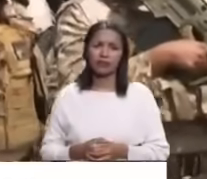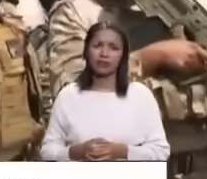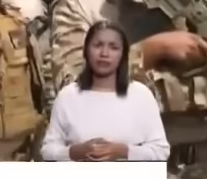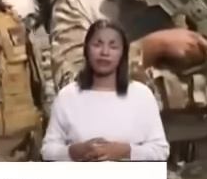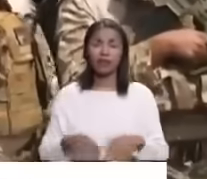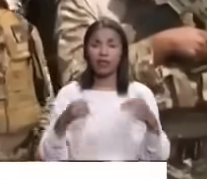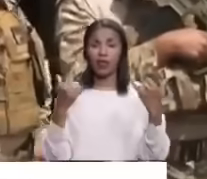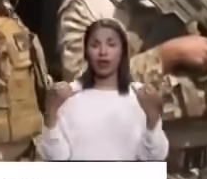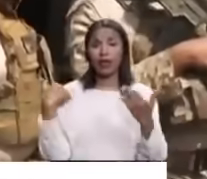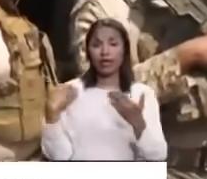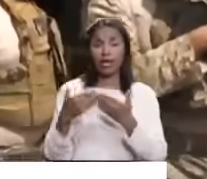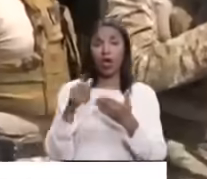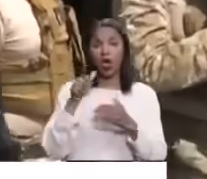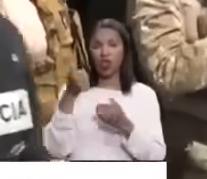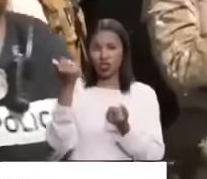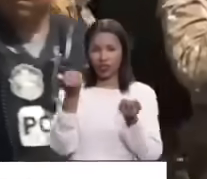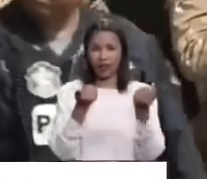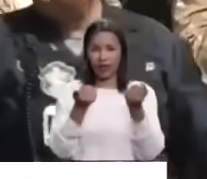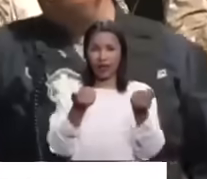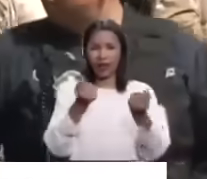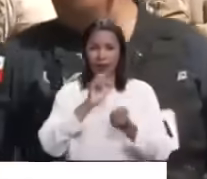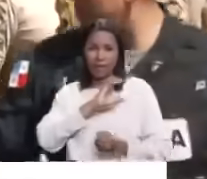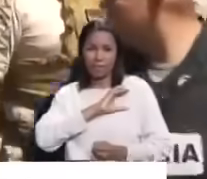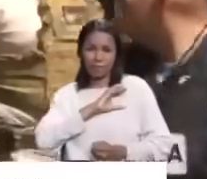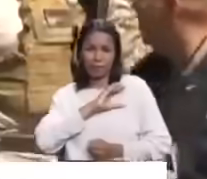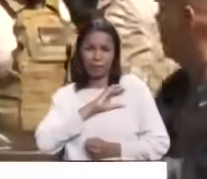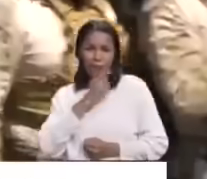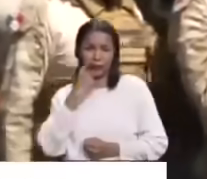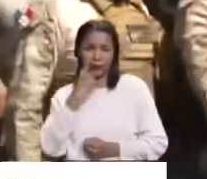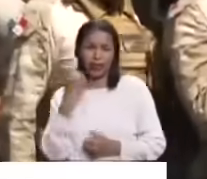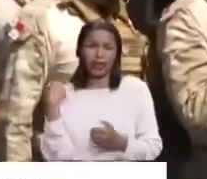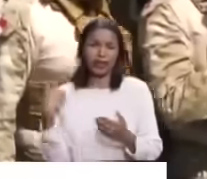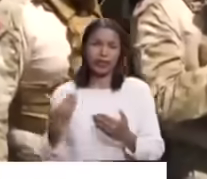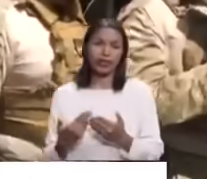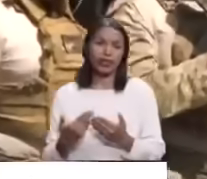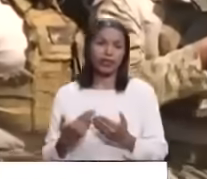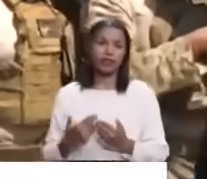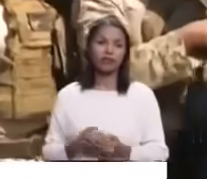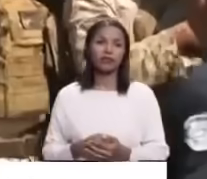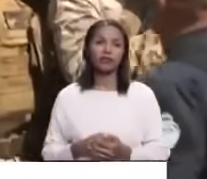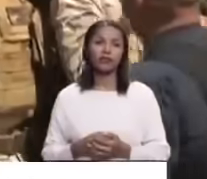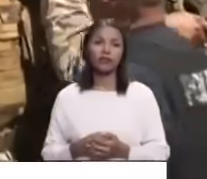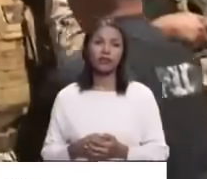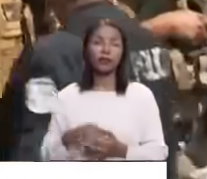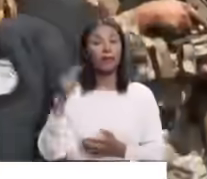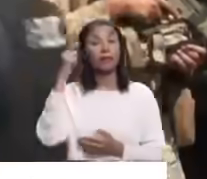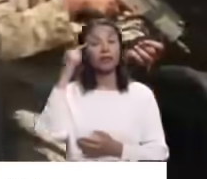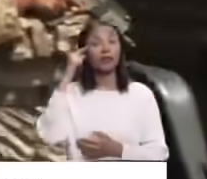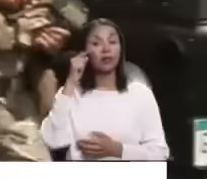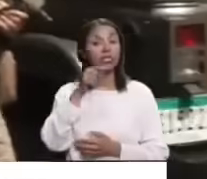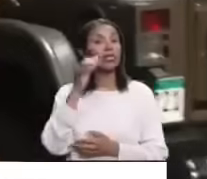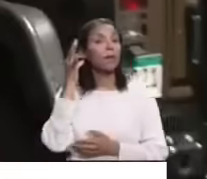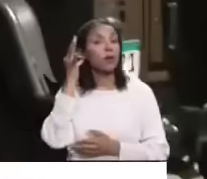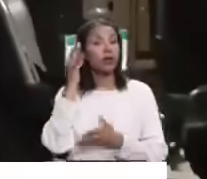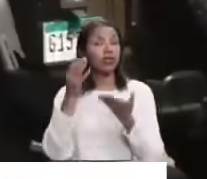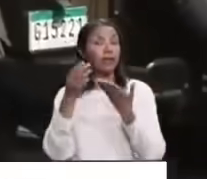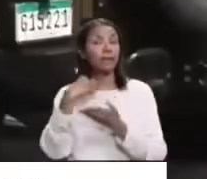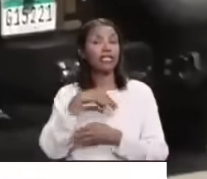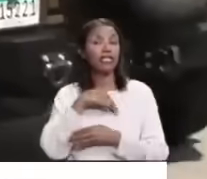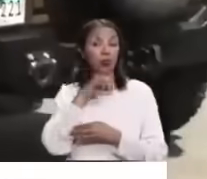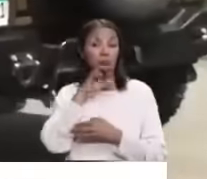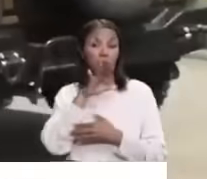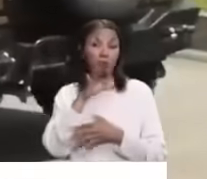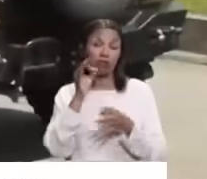Nacional ha llegado con un funcionario, consideramos que es del Ministerio Público,